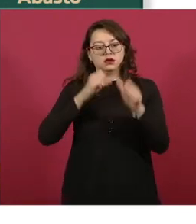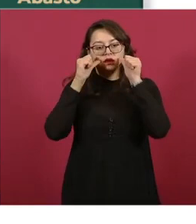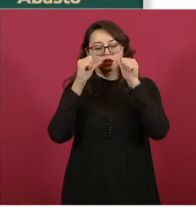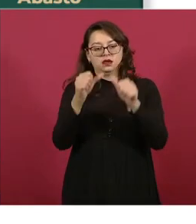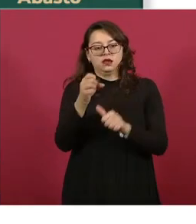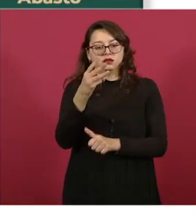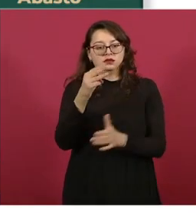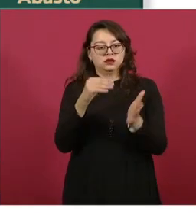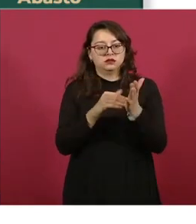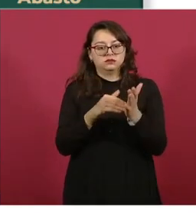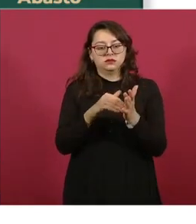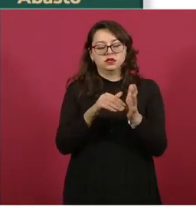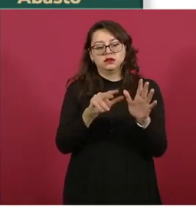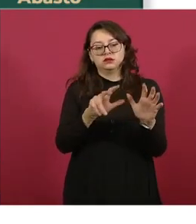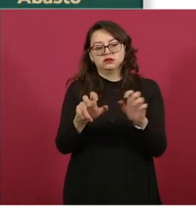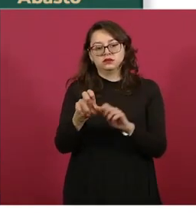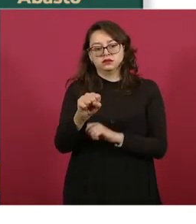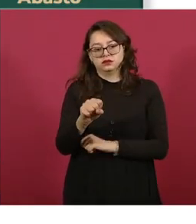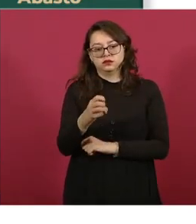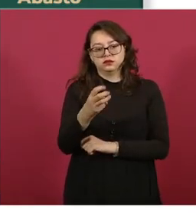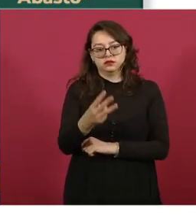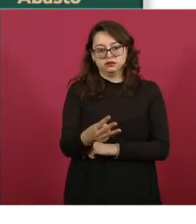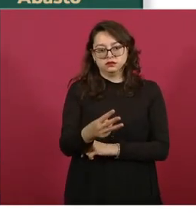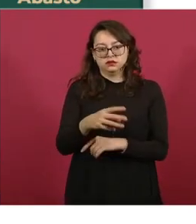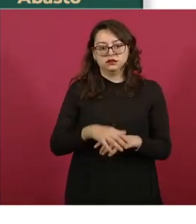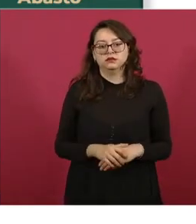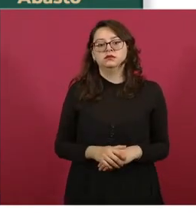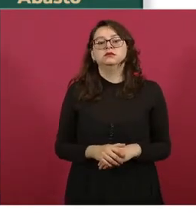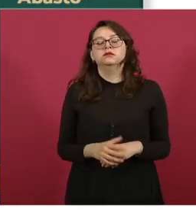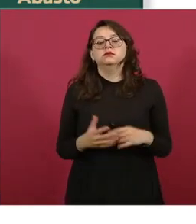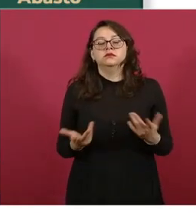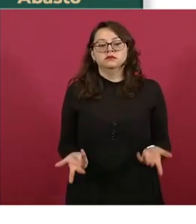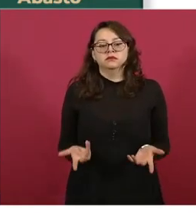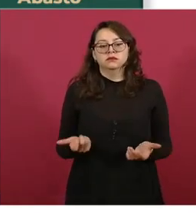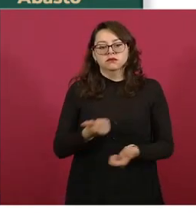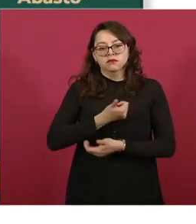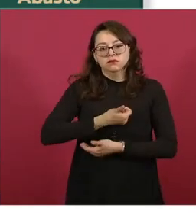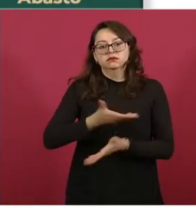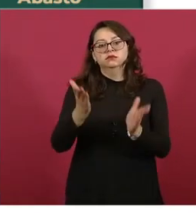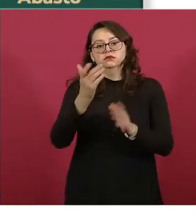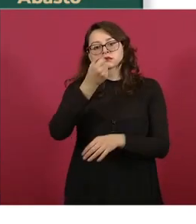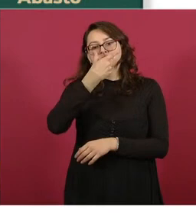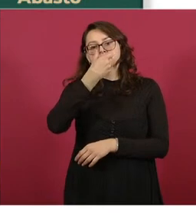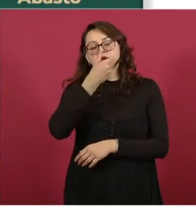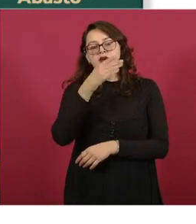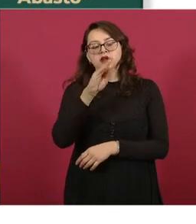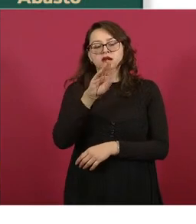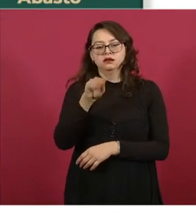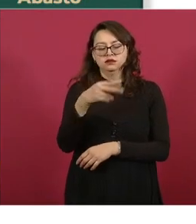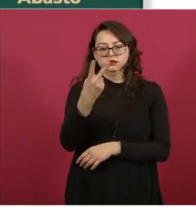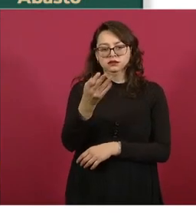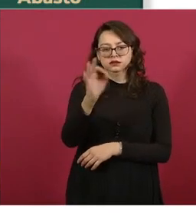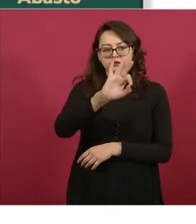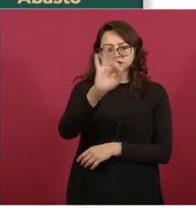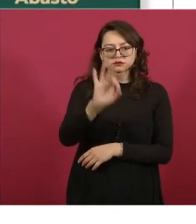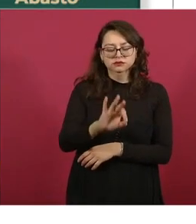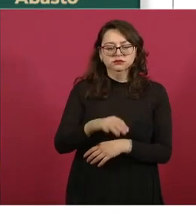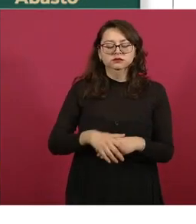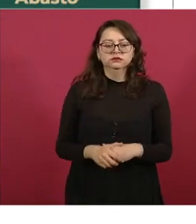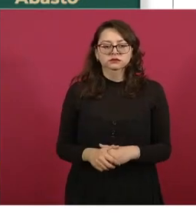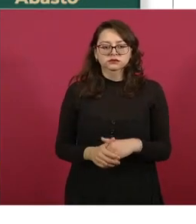3.863 sesiones de quimioterapia. El surtimiento de piezas hacia almacén está en un 92%. En el estado de